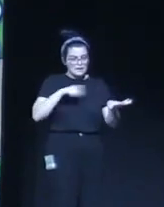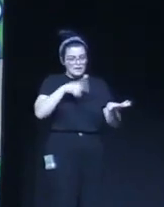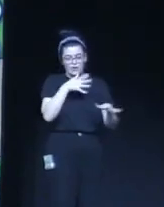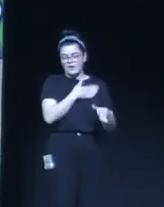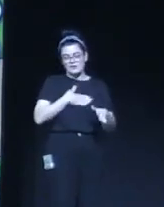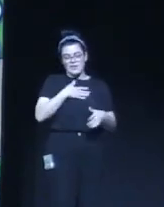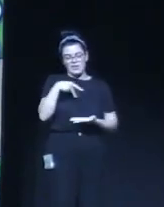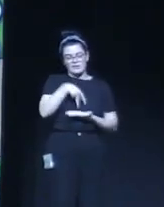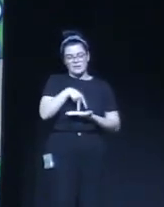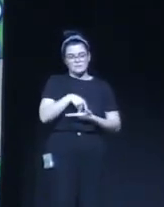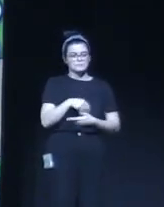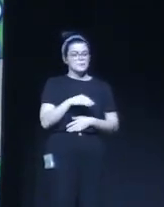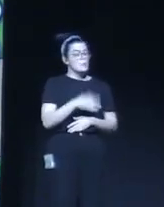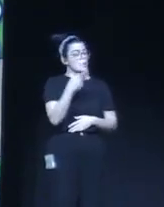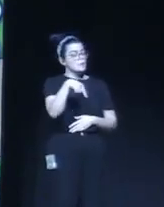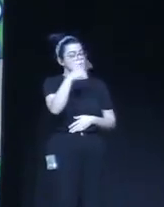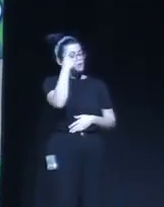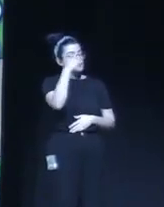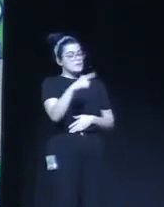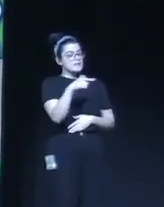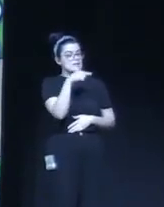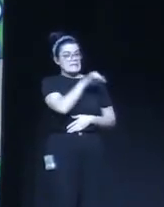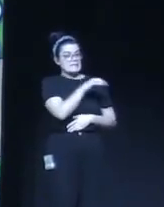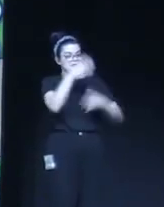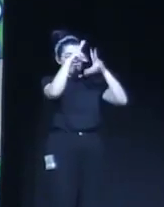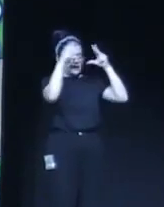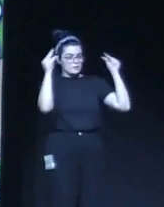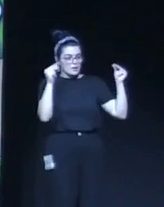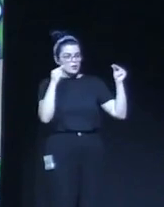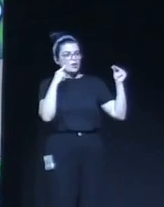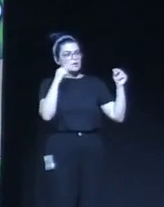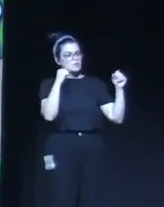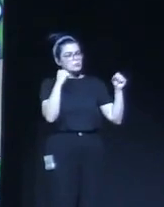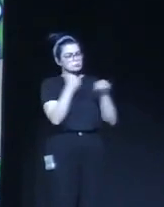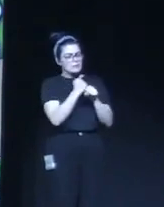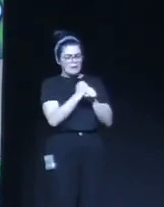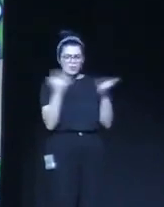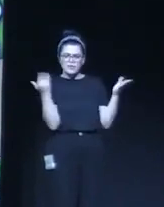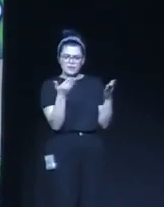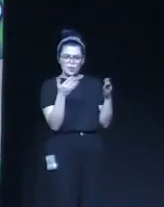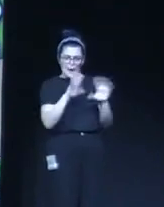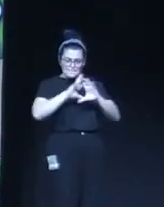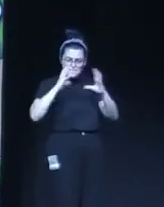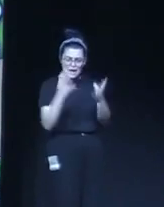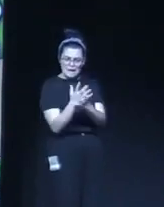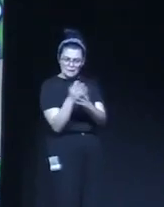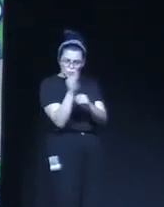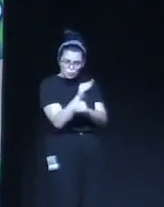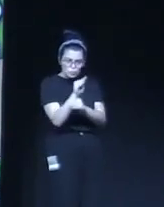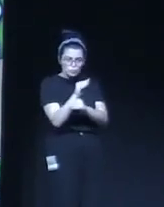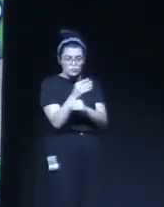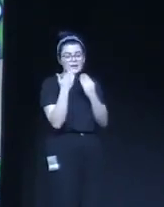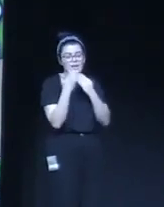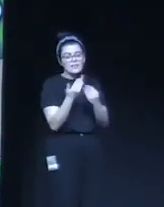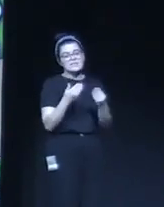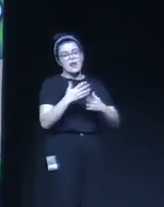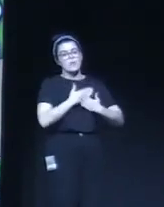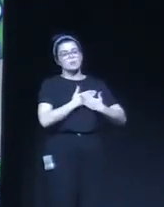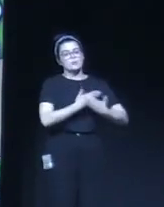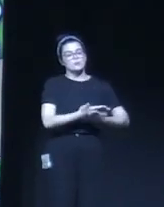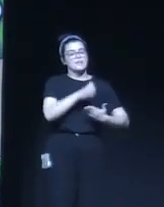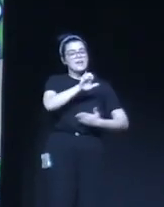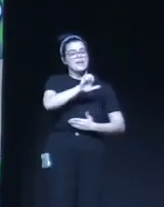para que sepáis, es enfermero y además está involucrado en esto de cuidar el planeta a través del voluntariado ambiental que tienen en